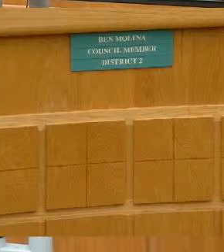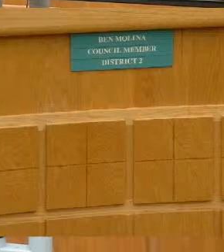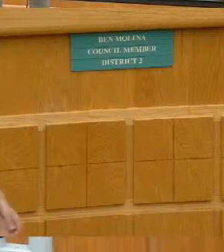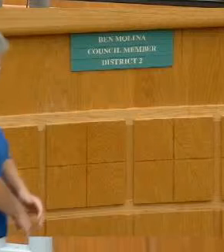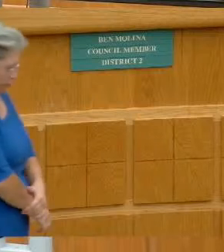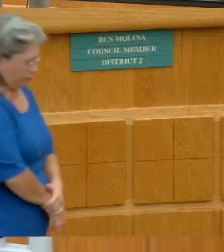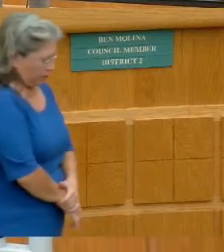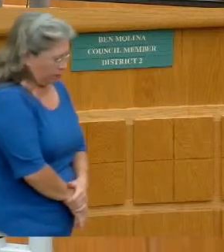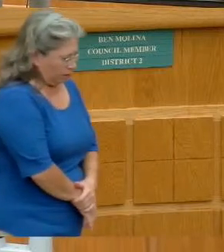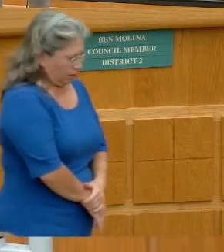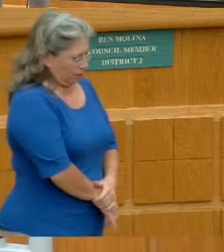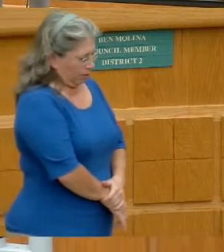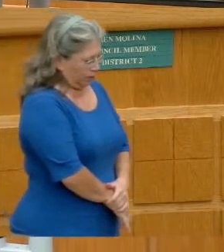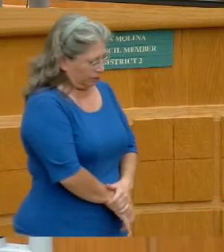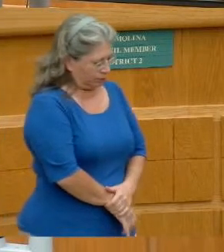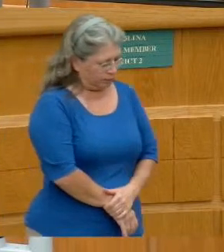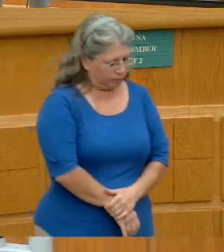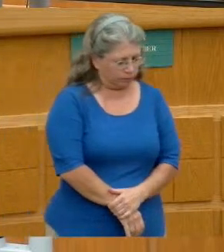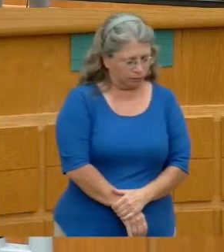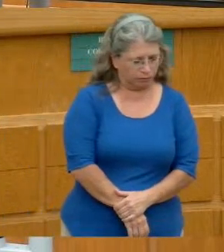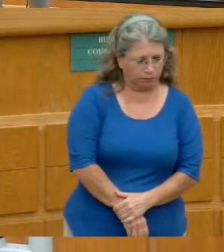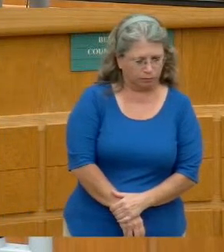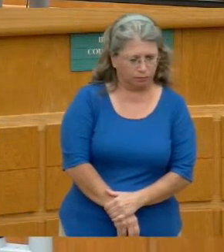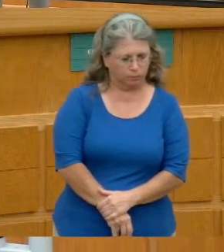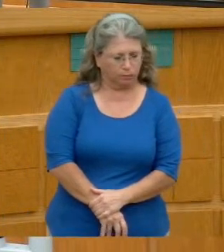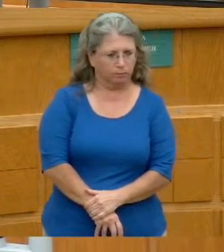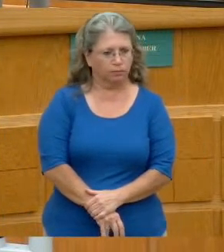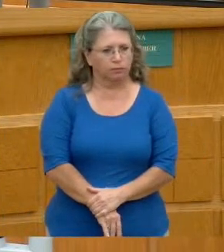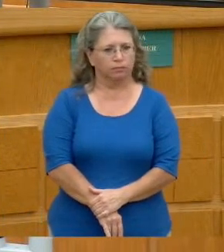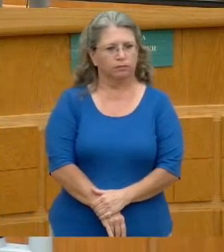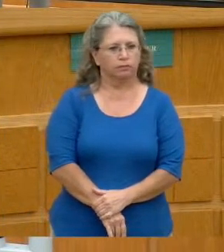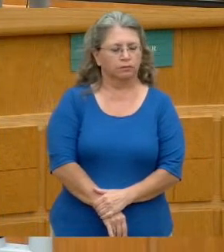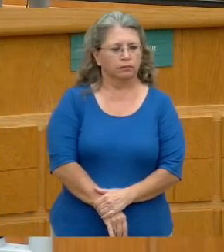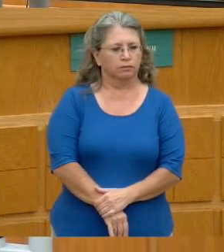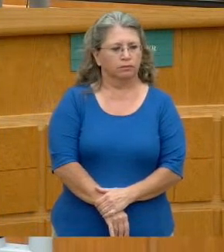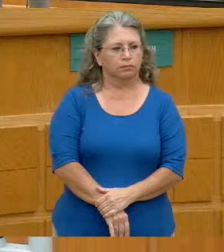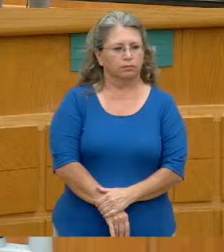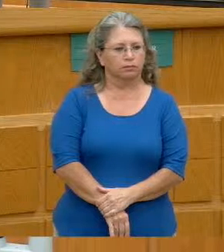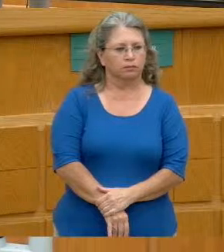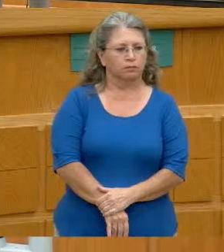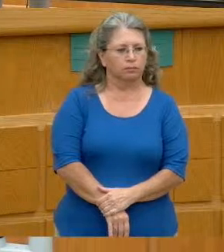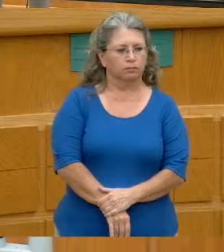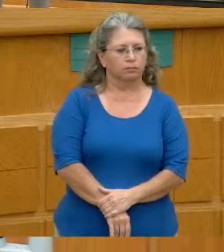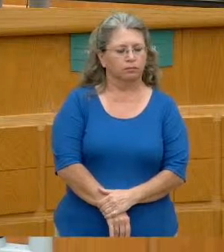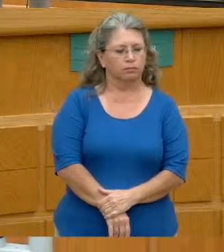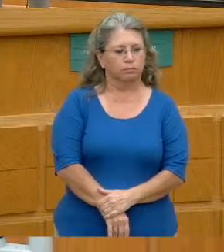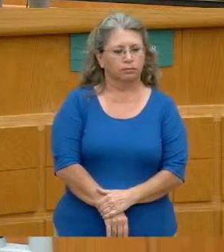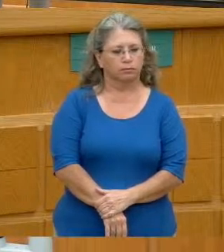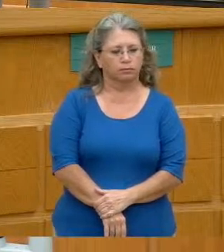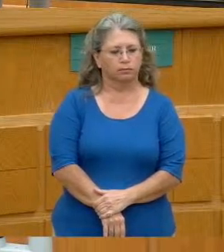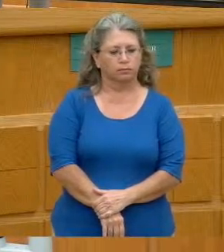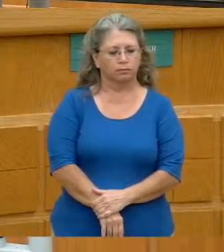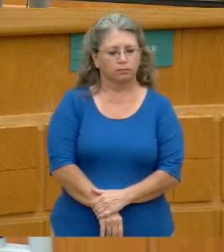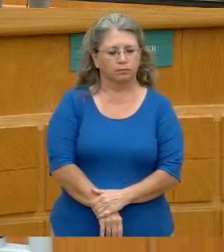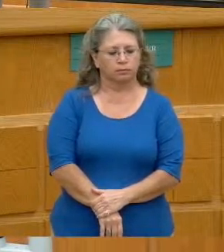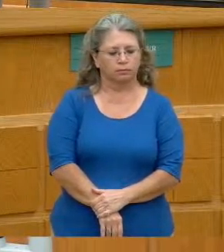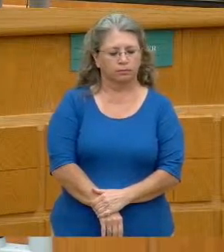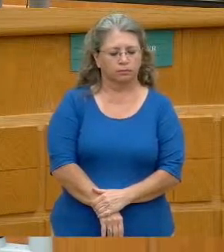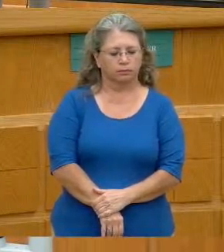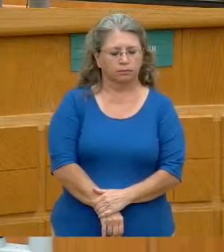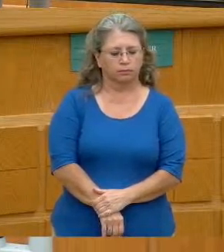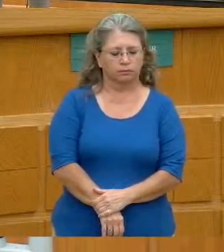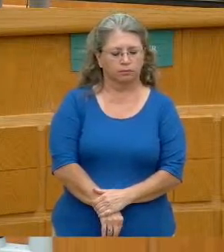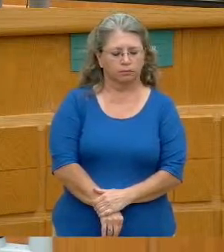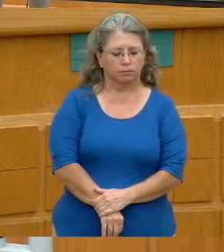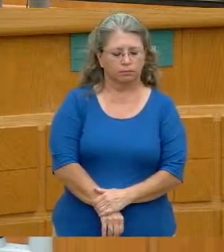familiares y amigos de los fallecidos. Los casos positivos en nuestra área continúan aumentando. El personal médico cada vez se va agotando. Lo que podemos hacer